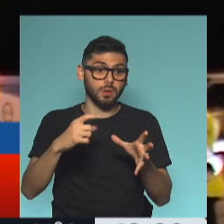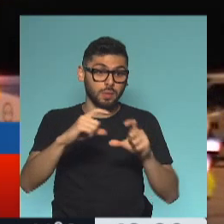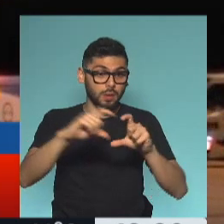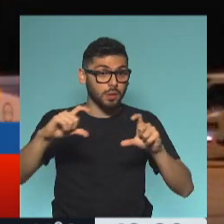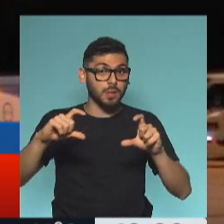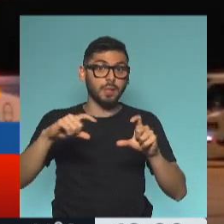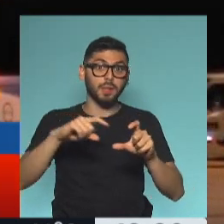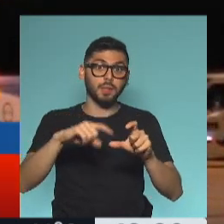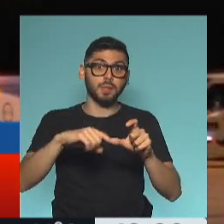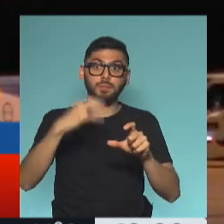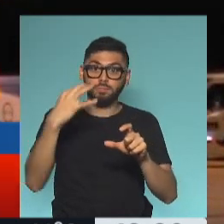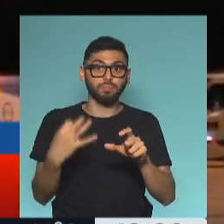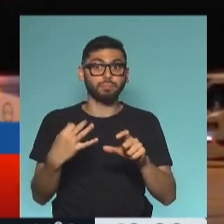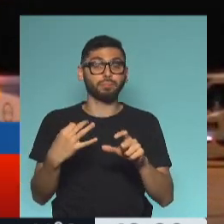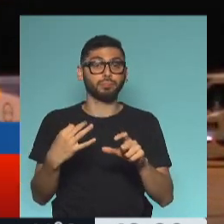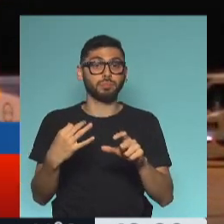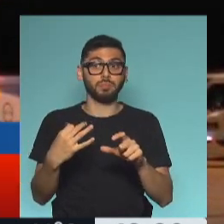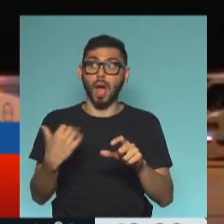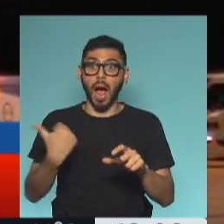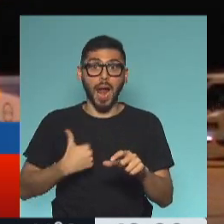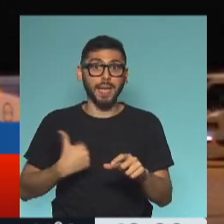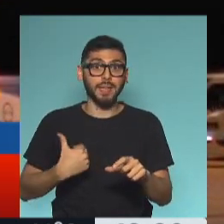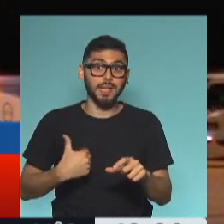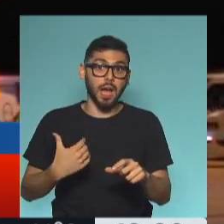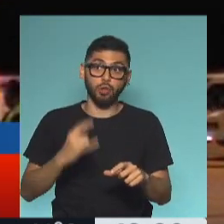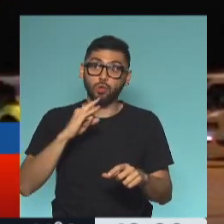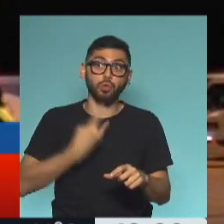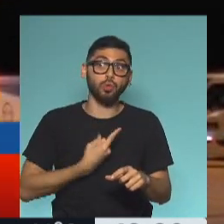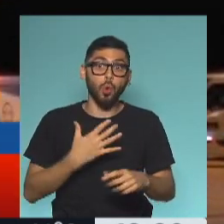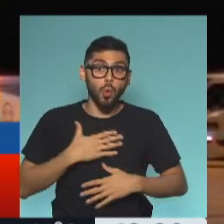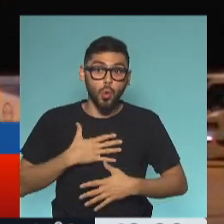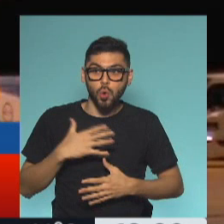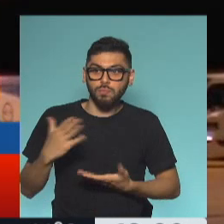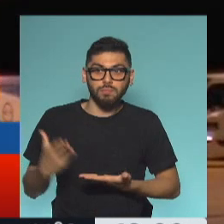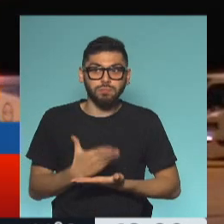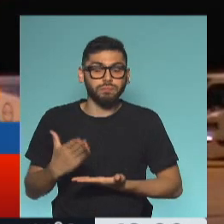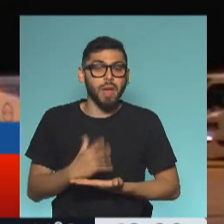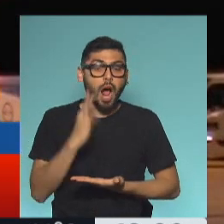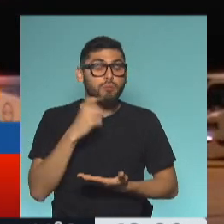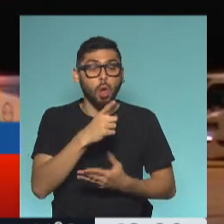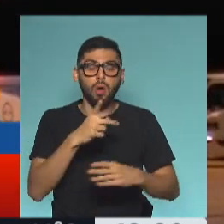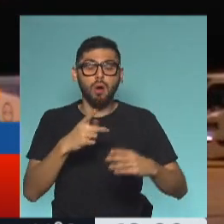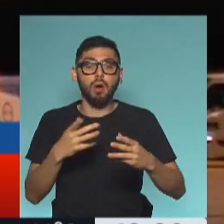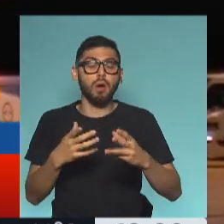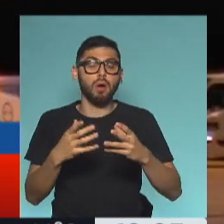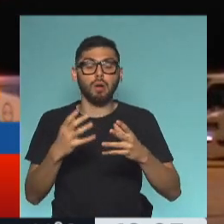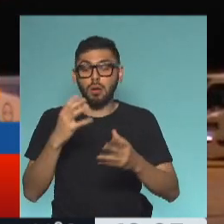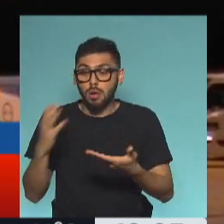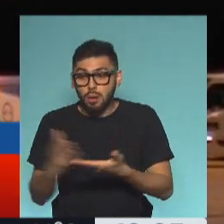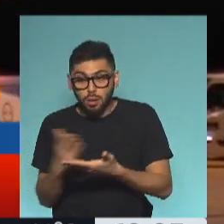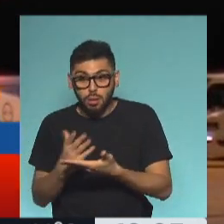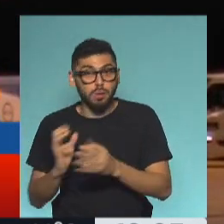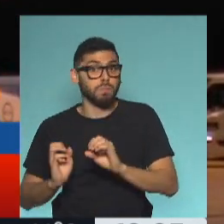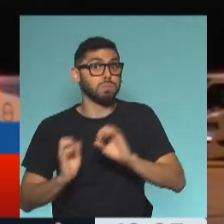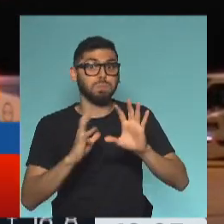tiene responsabilidad la Argentina en sí. algún punto. Claro, todo se trabó, todo encontró un obstáculo cuando